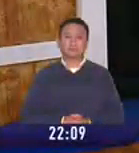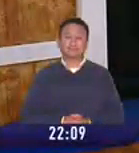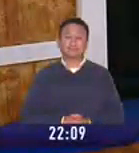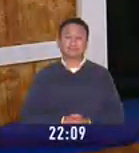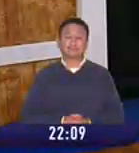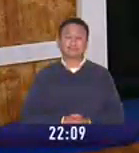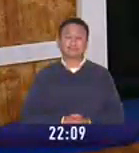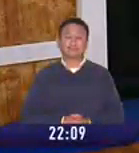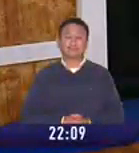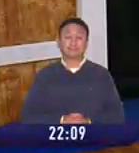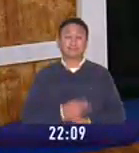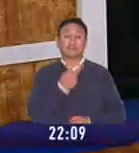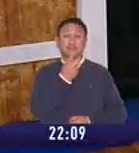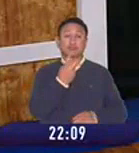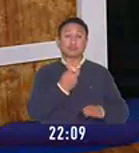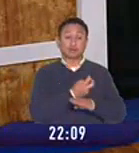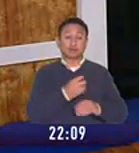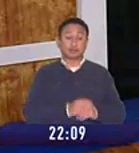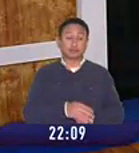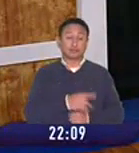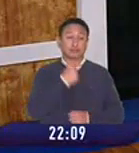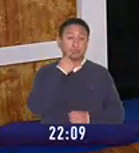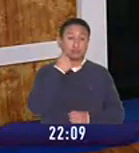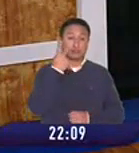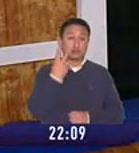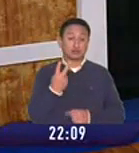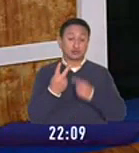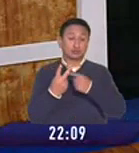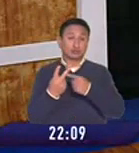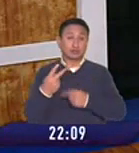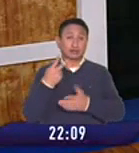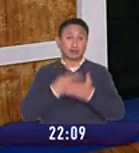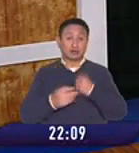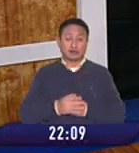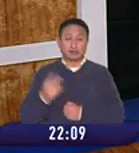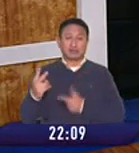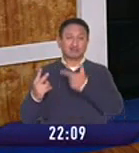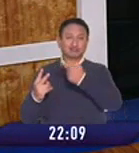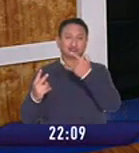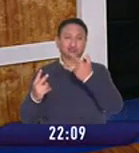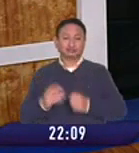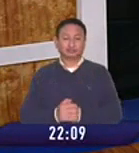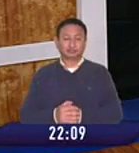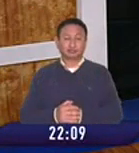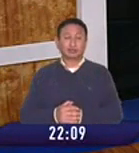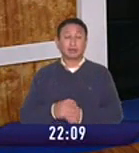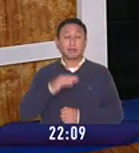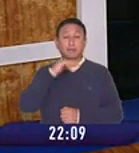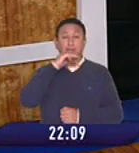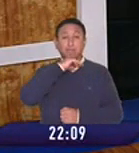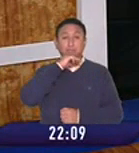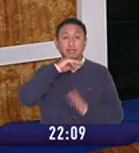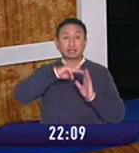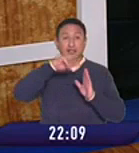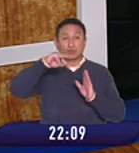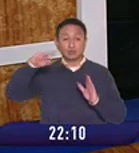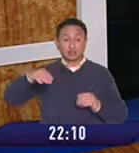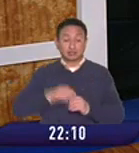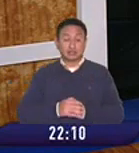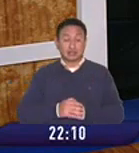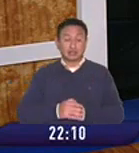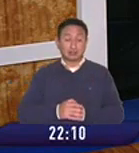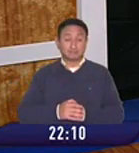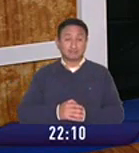En menos de 12 horas, 2 hombres fueron asesinados frente a sus hijos en los cantones de Manta y Montecristi en la provincia de